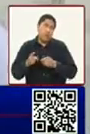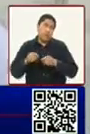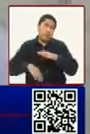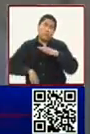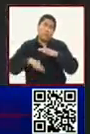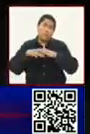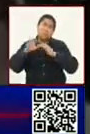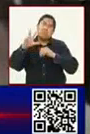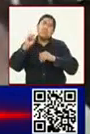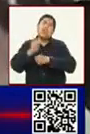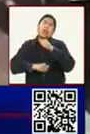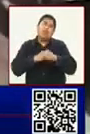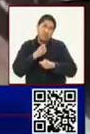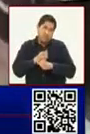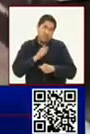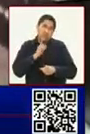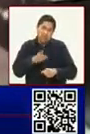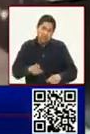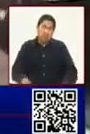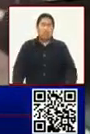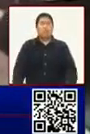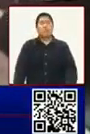30 años, ¿no?